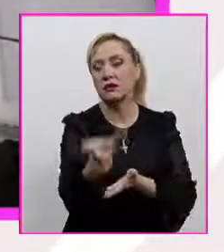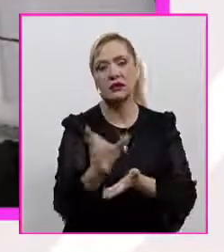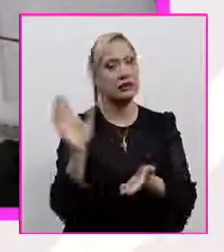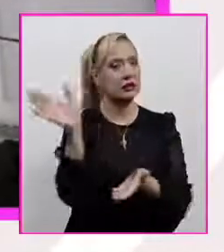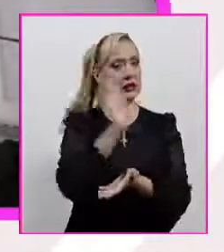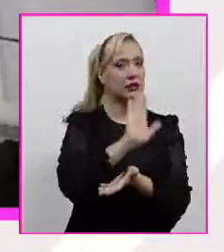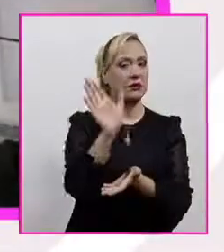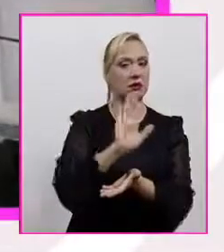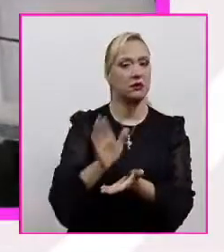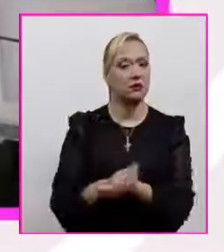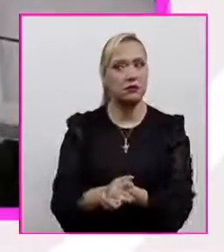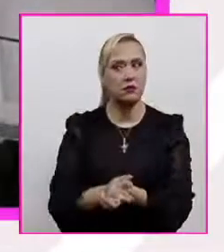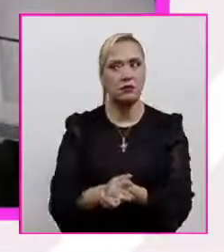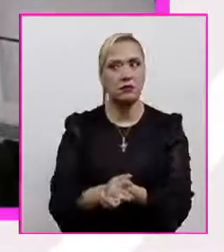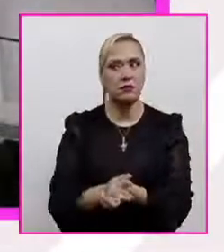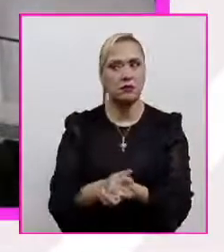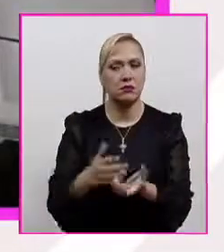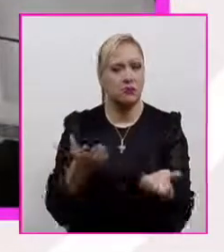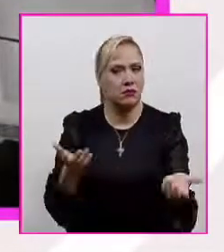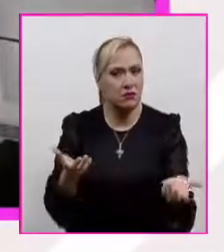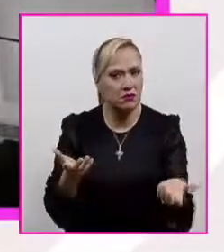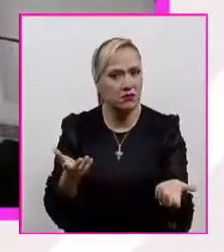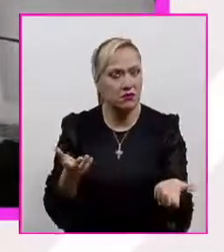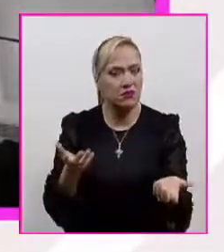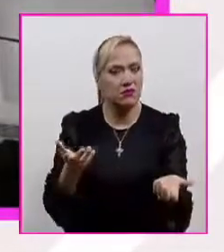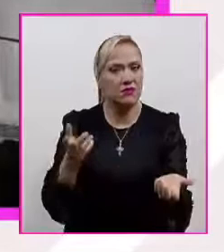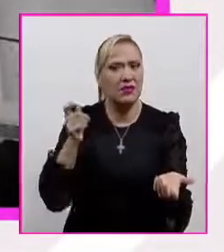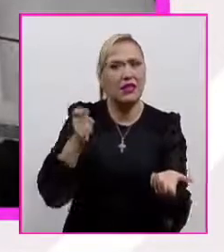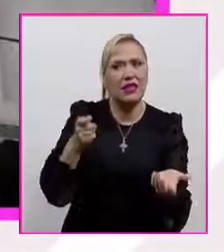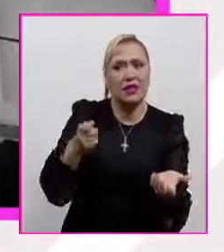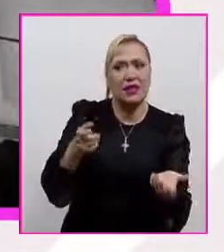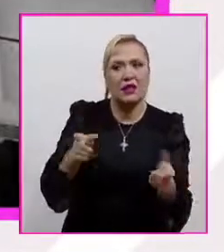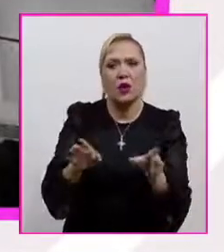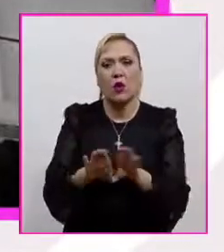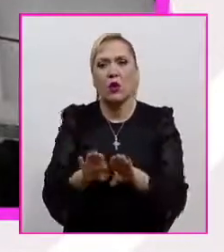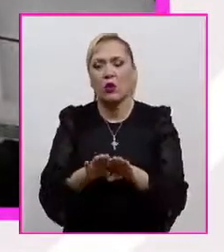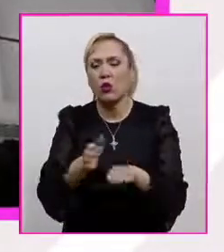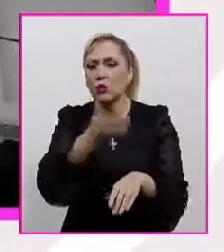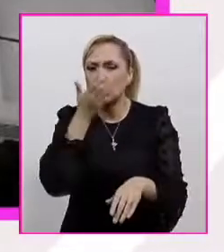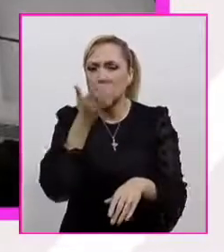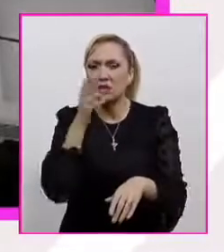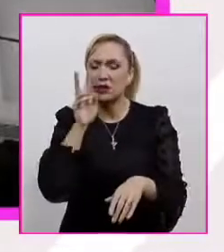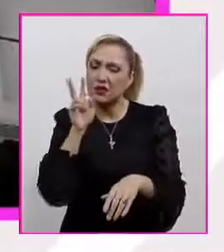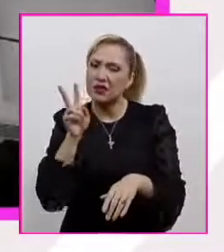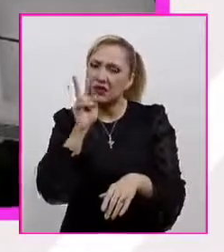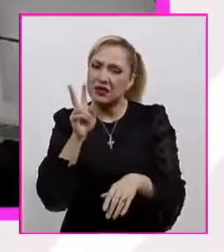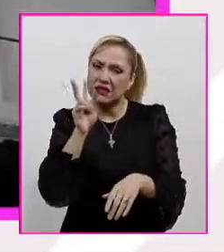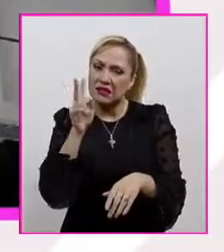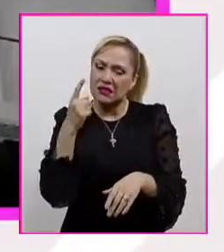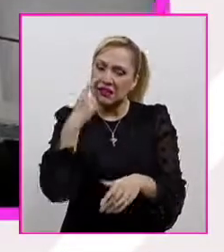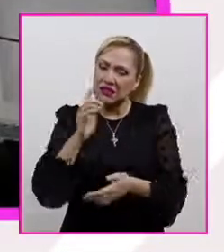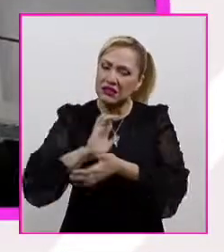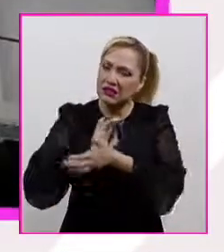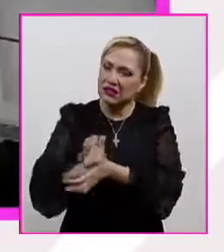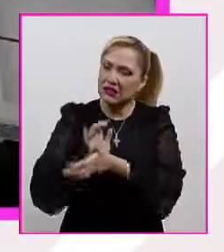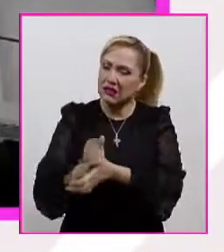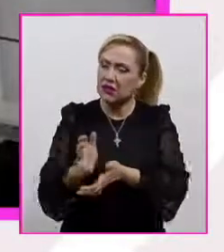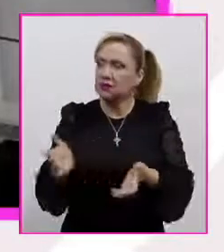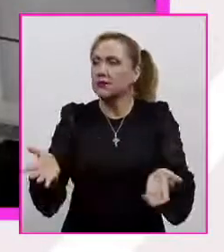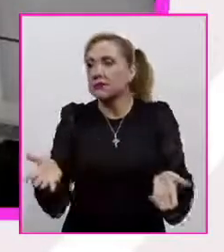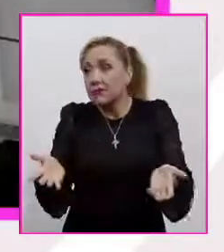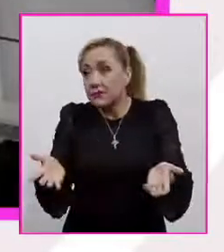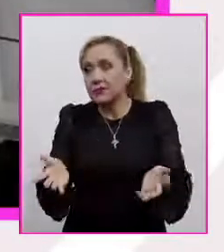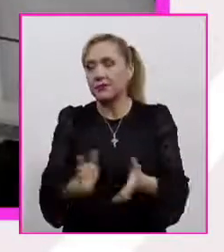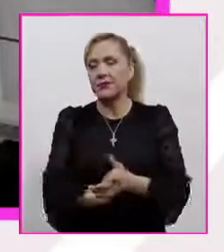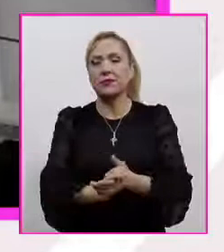Entonces, ¿de qué depende estas prácticas discriminatorias, estas prácticas racistas? Depende